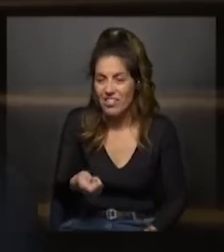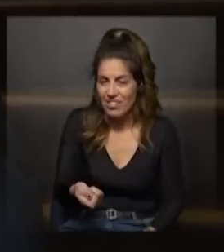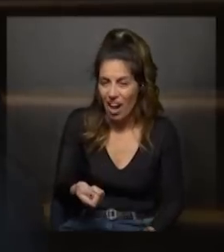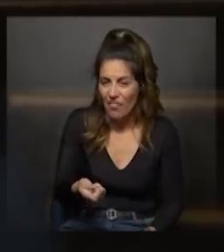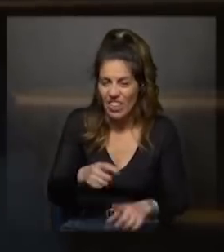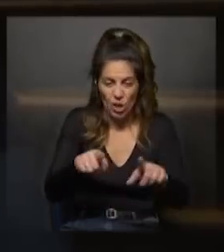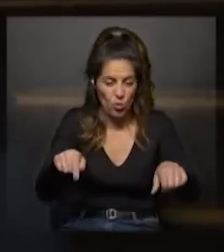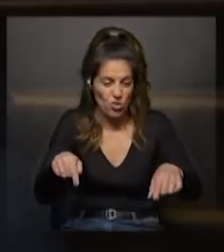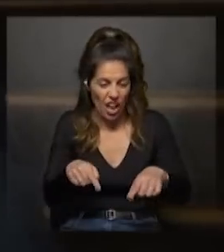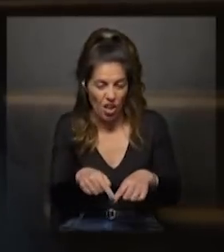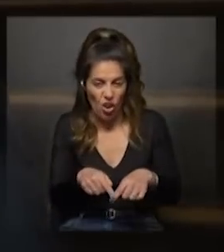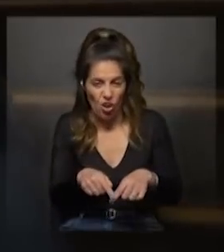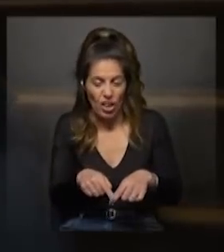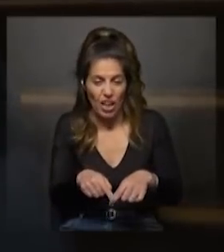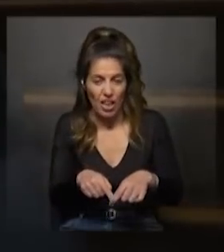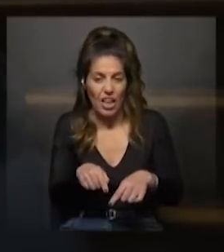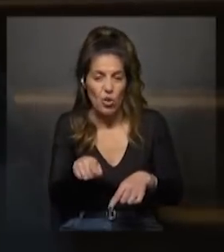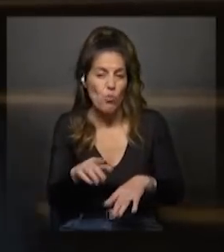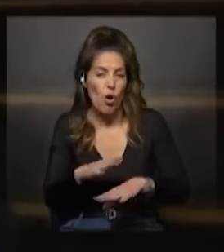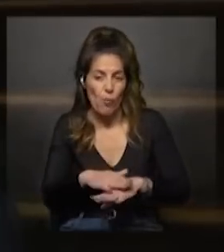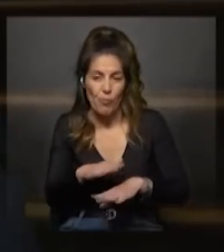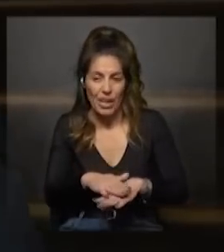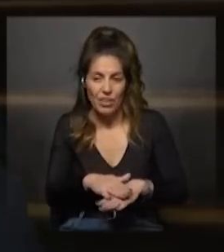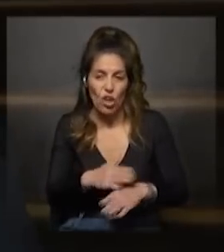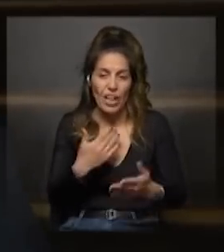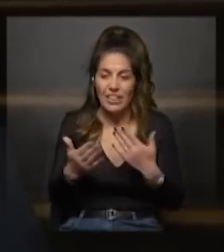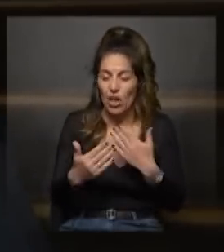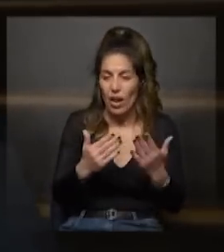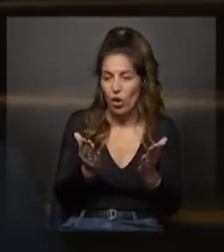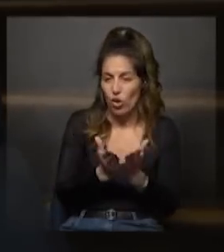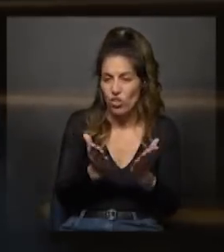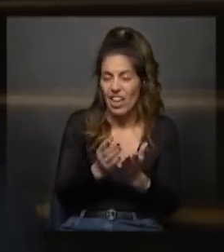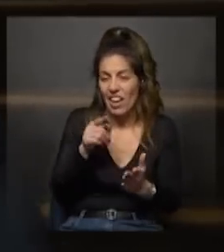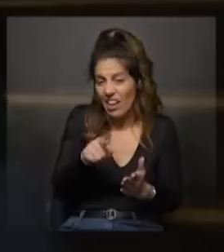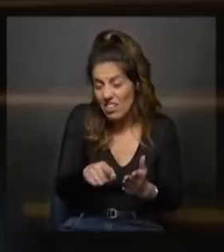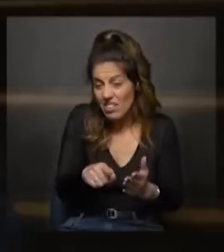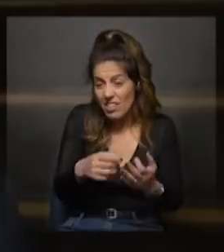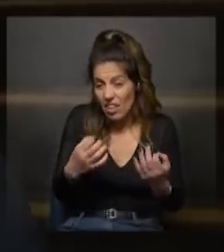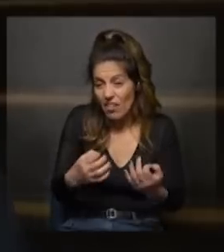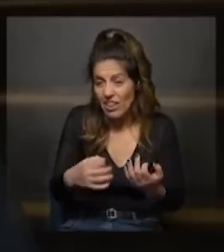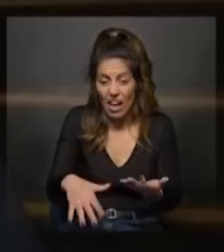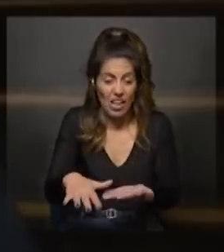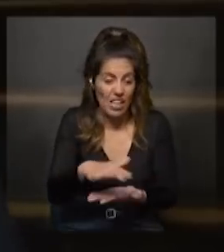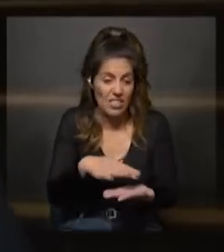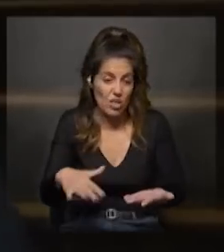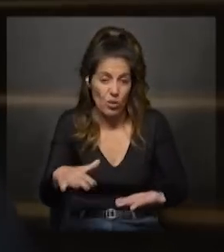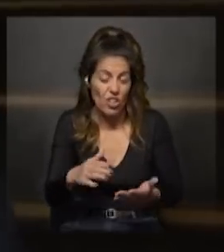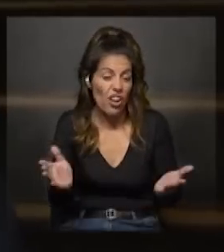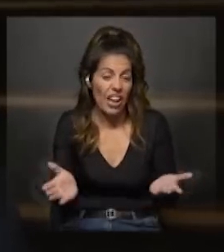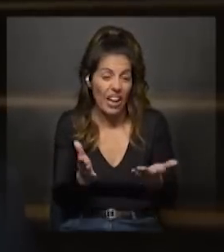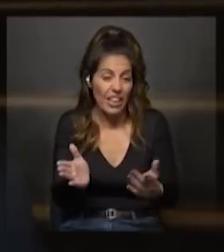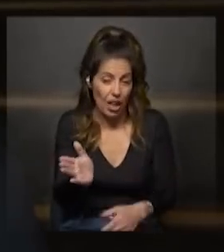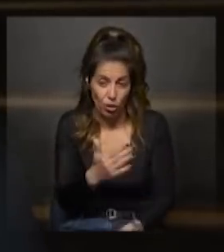de un salón en su poder en determinado momento y dialogar con los estudiantes eso es En definitiva lo que genera